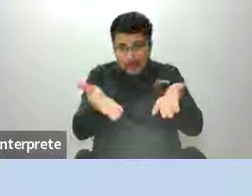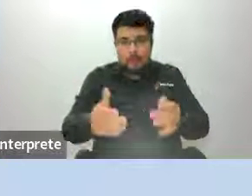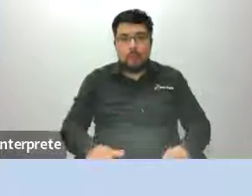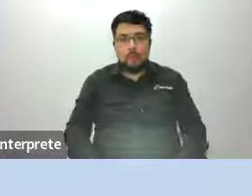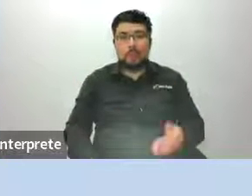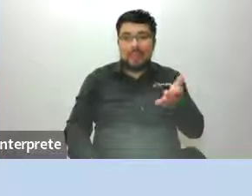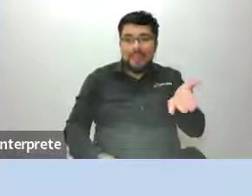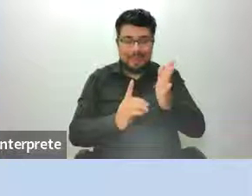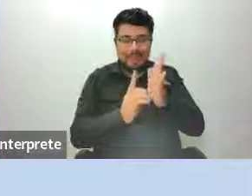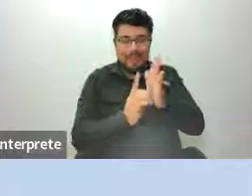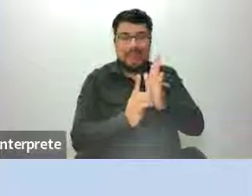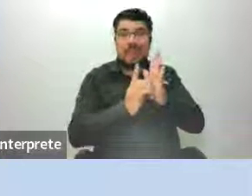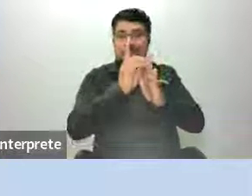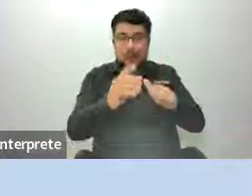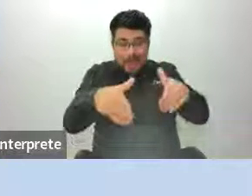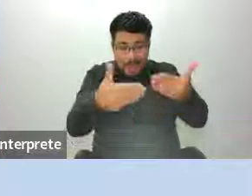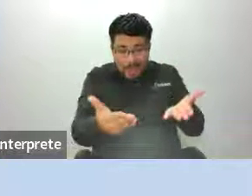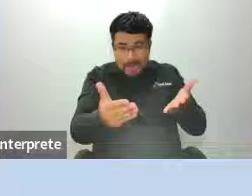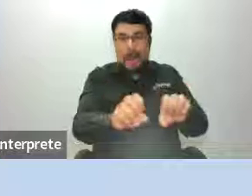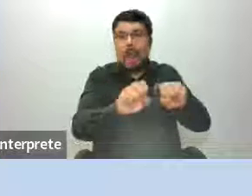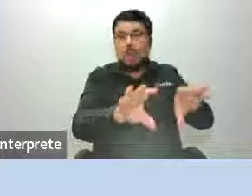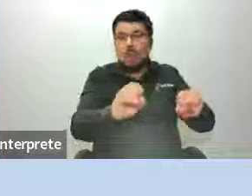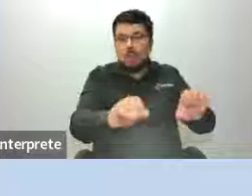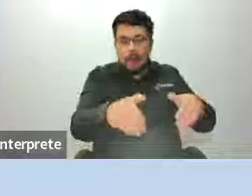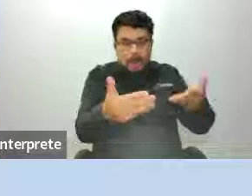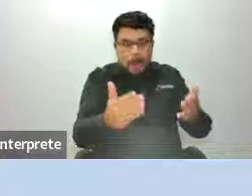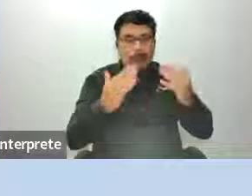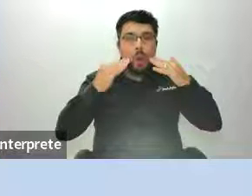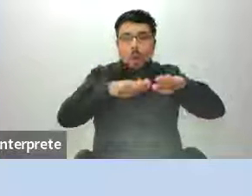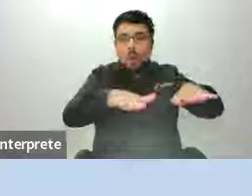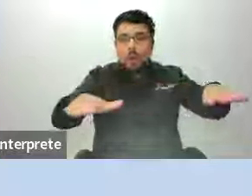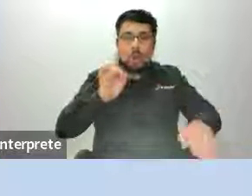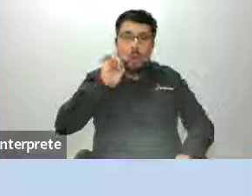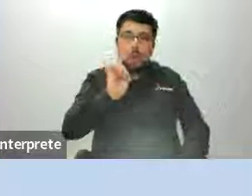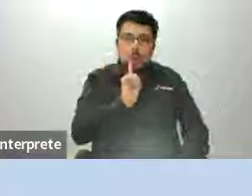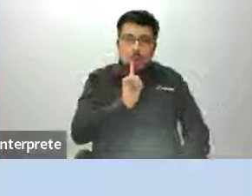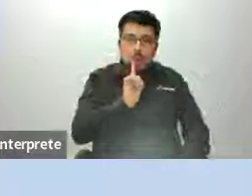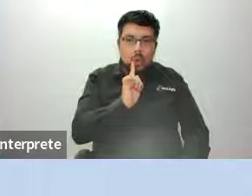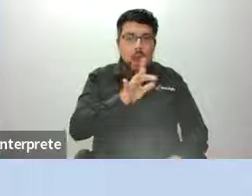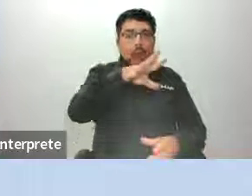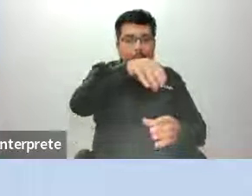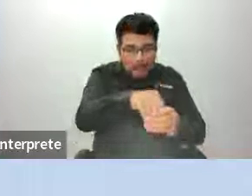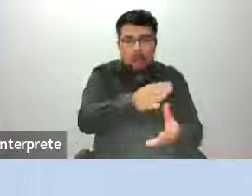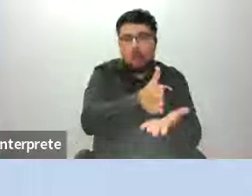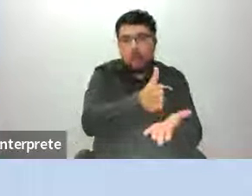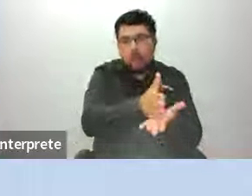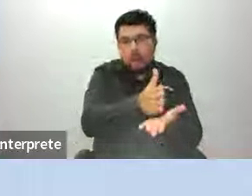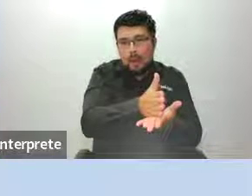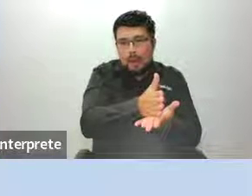desarrollo en la educación para los niños, niñas sordas desde las escuelas eh, y tempranamente, lo